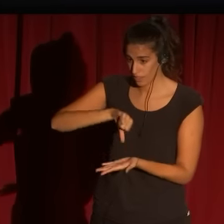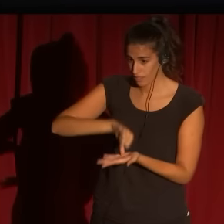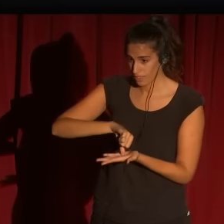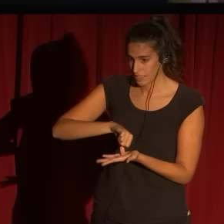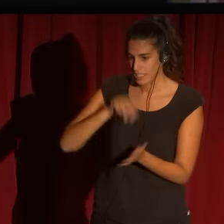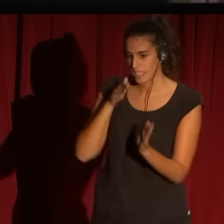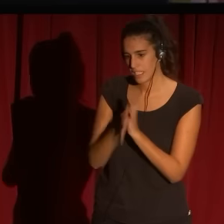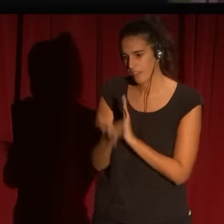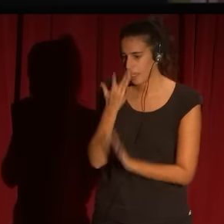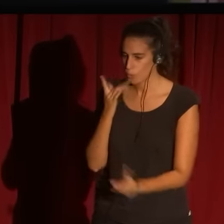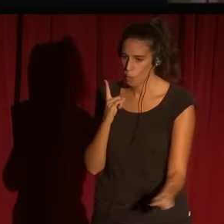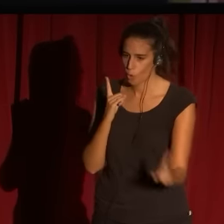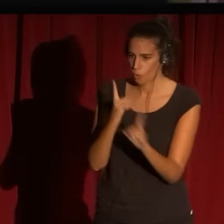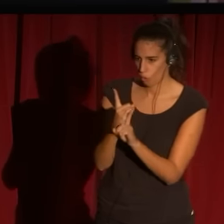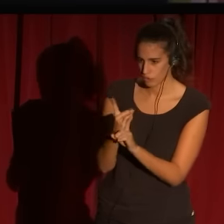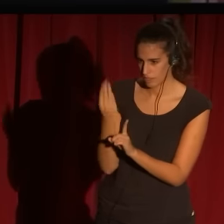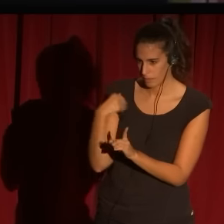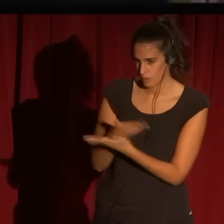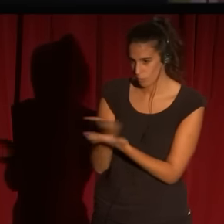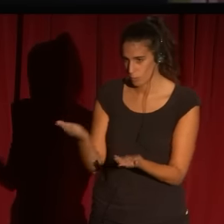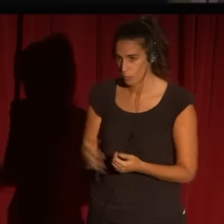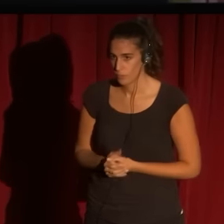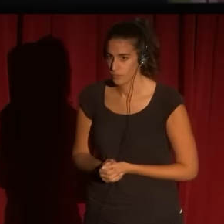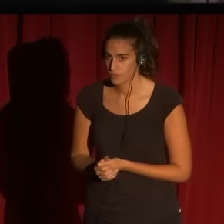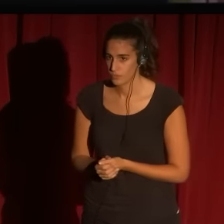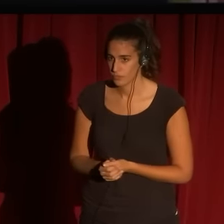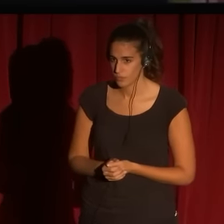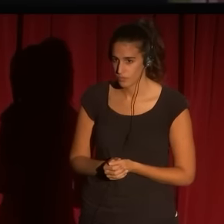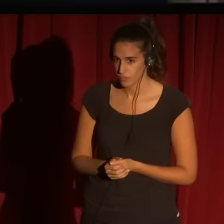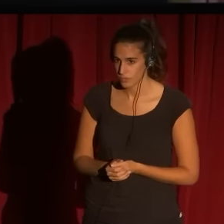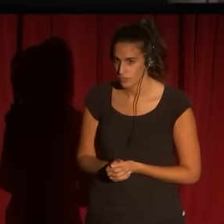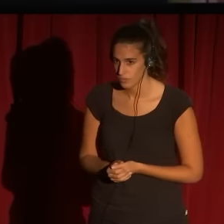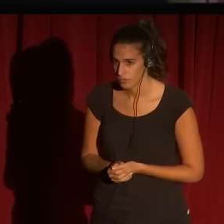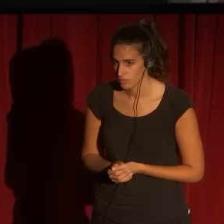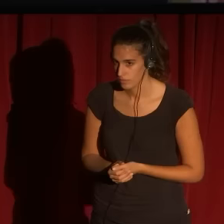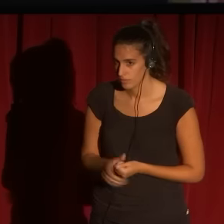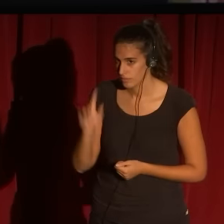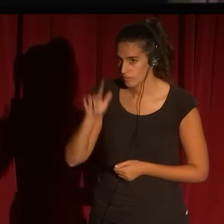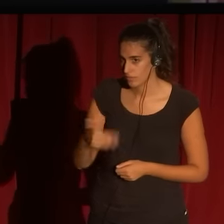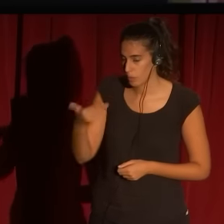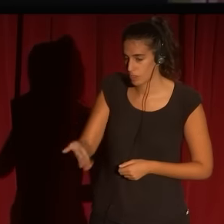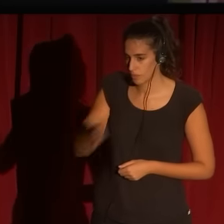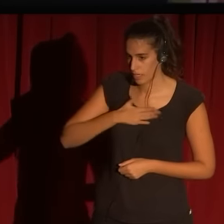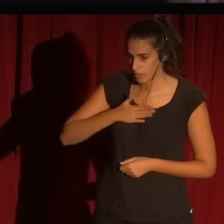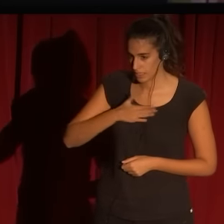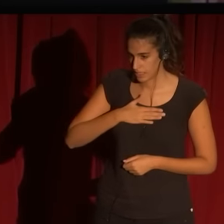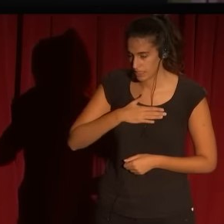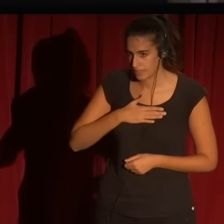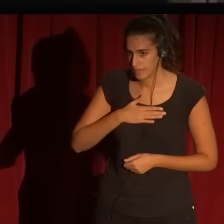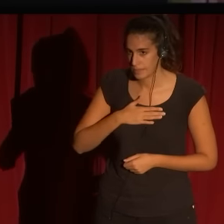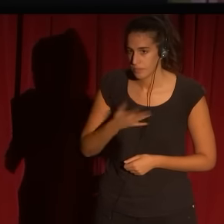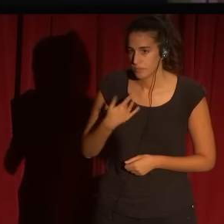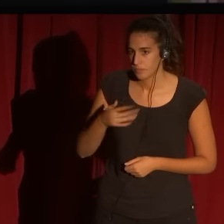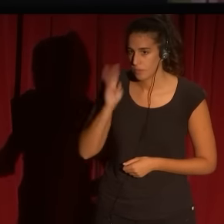pues es ir más a contracorriente que en otros lugares eh es es muy importante para mí lo ha sido